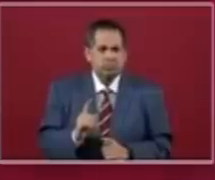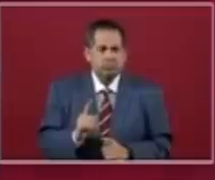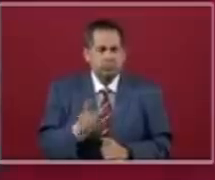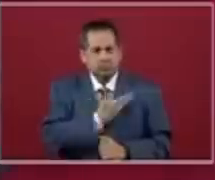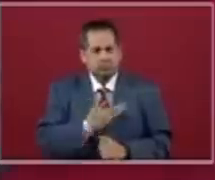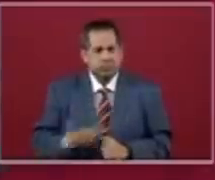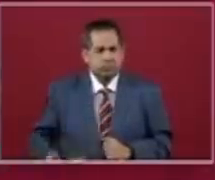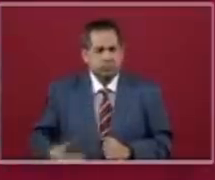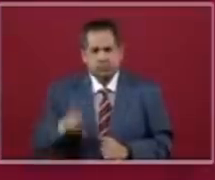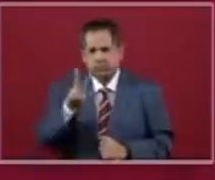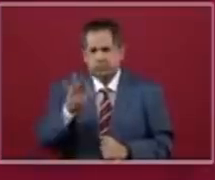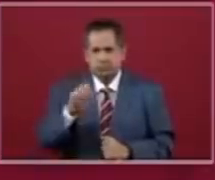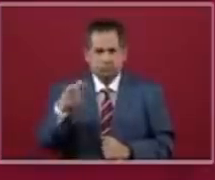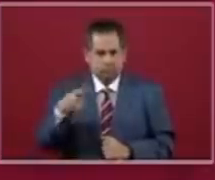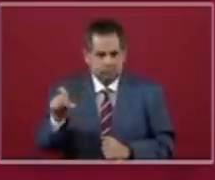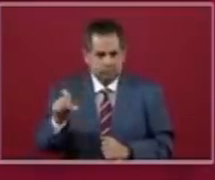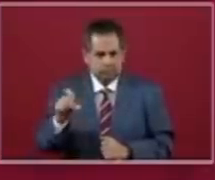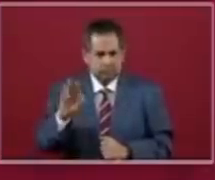Fox